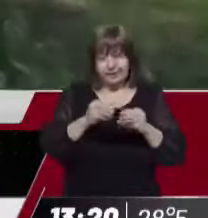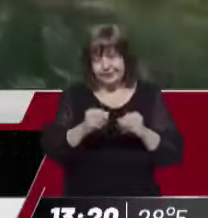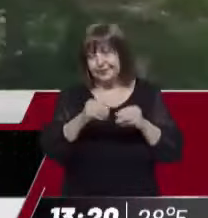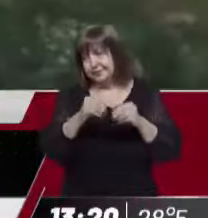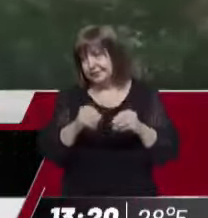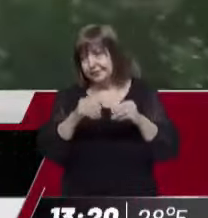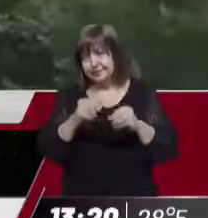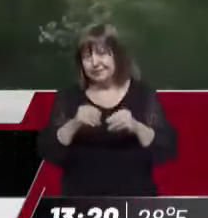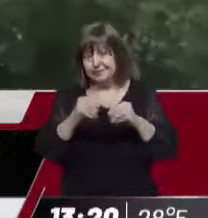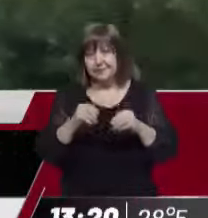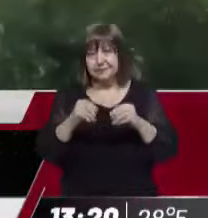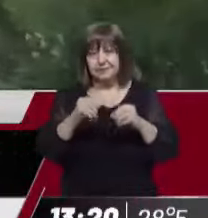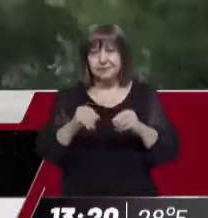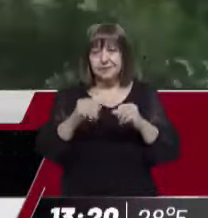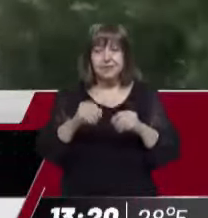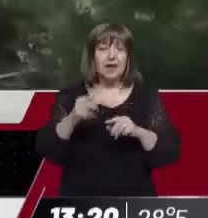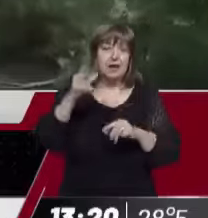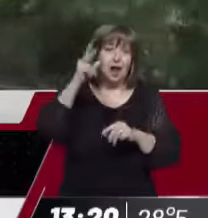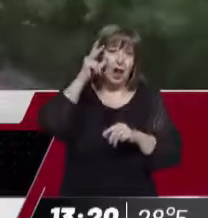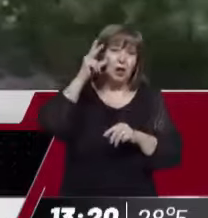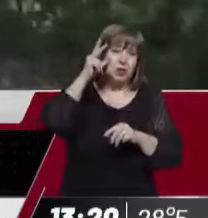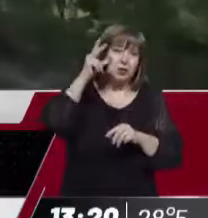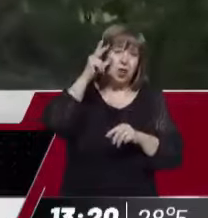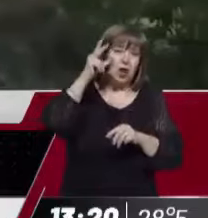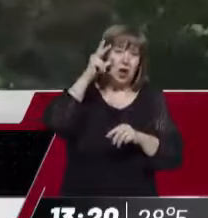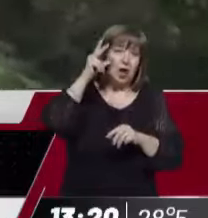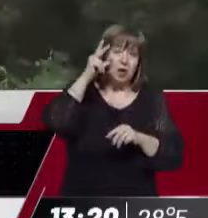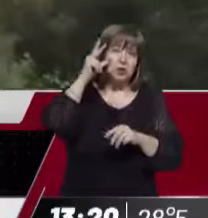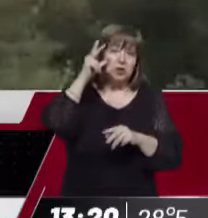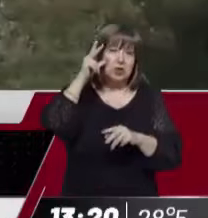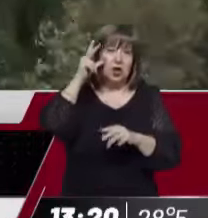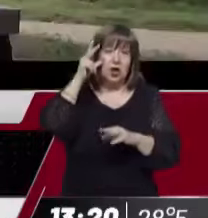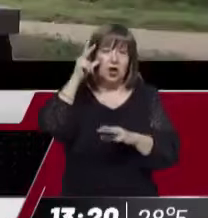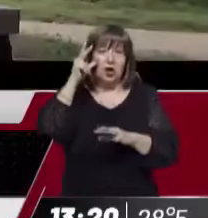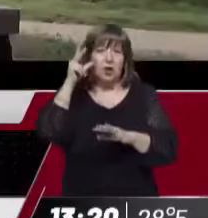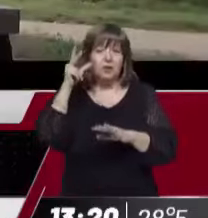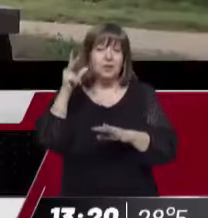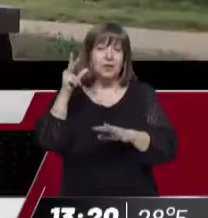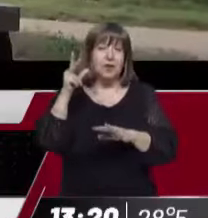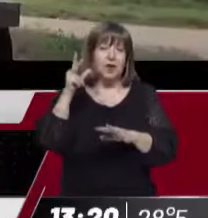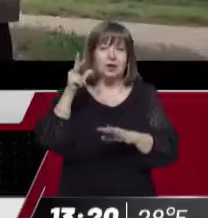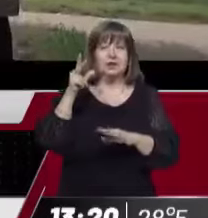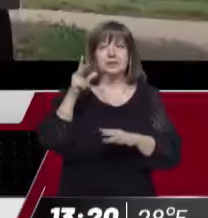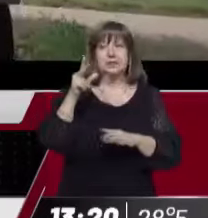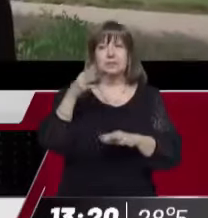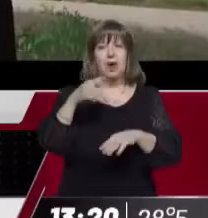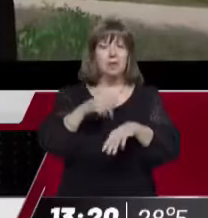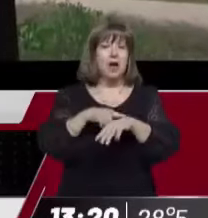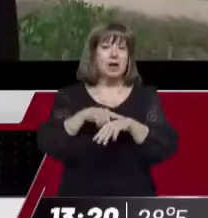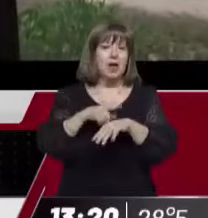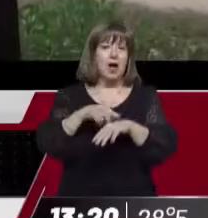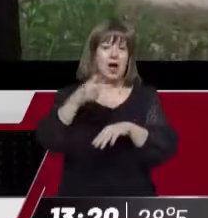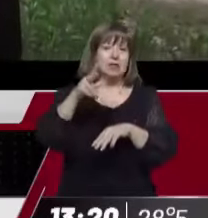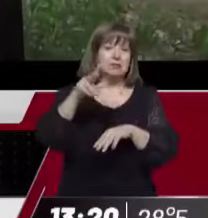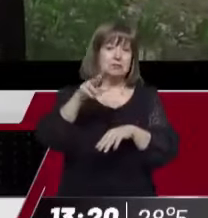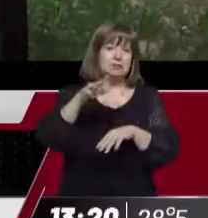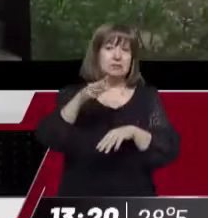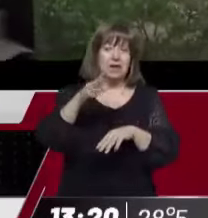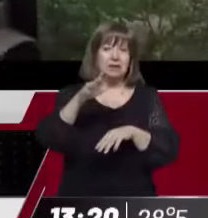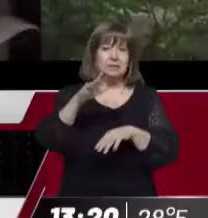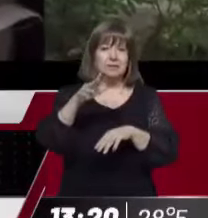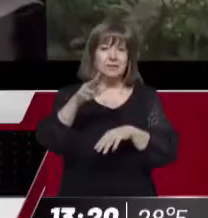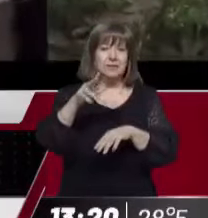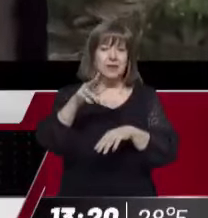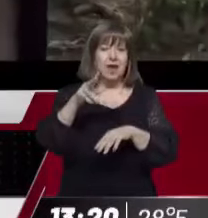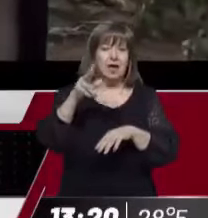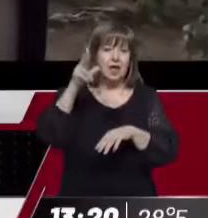la cerca de la oración estamos aquí. ¿A qué hora es la oración? Y entre la... ahí estamos hasta la... ¿qué hora? ¿Hasta